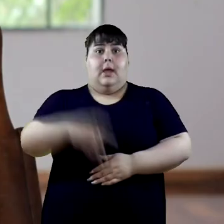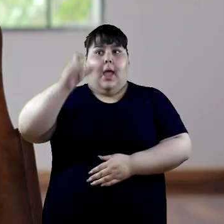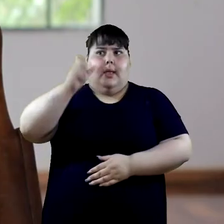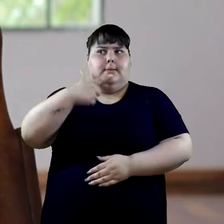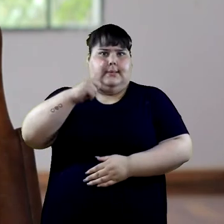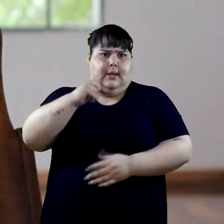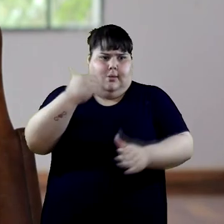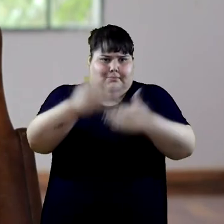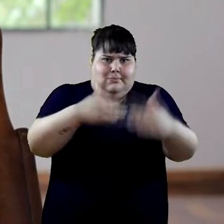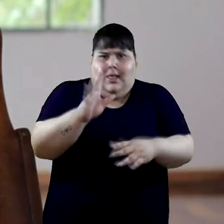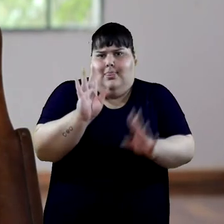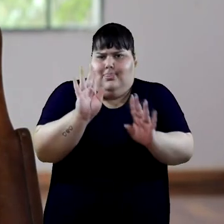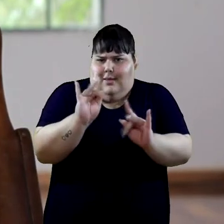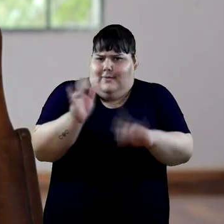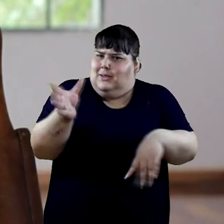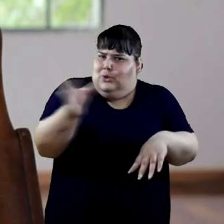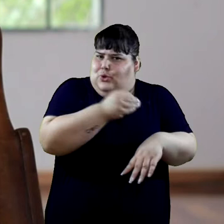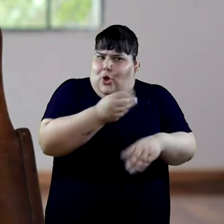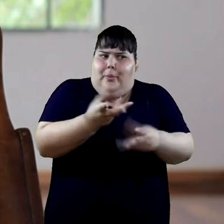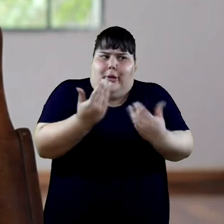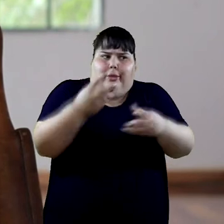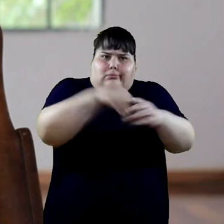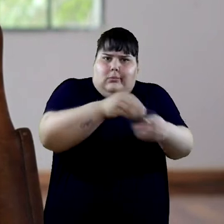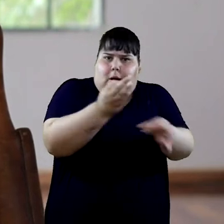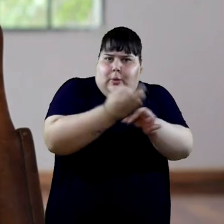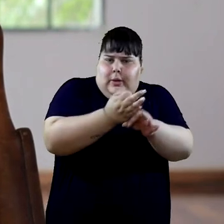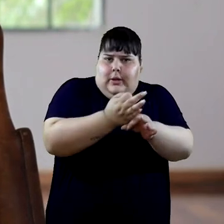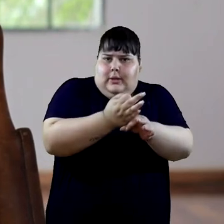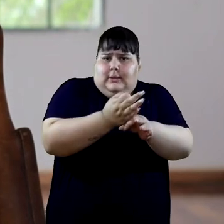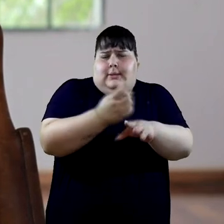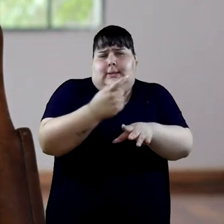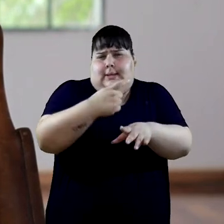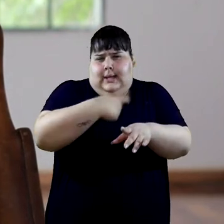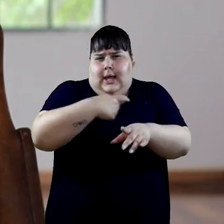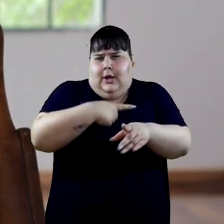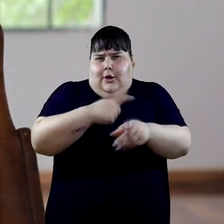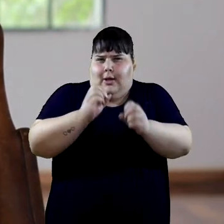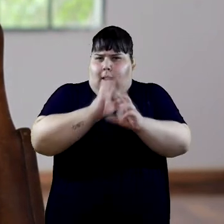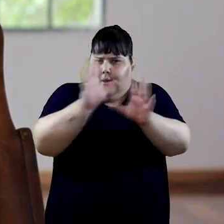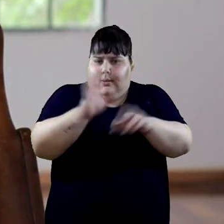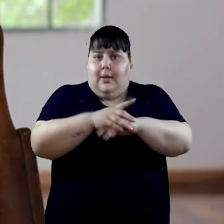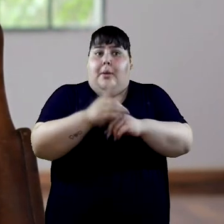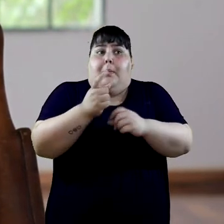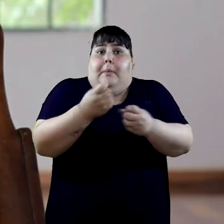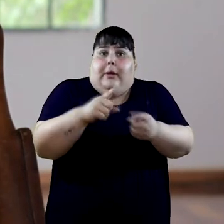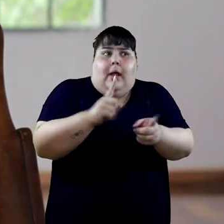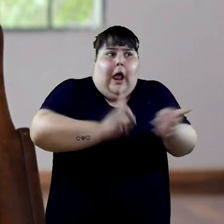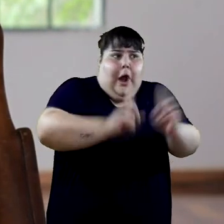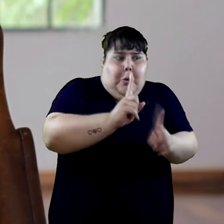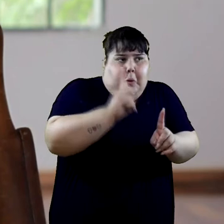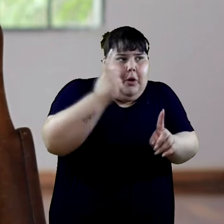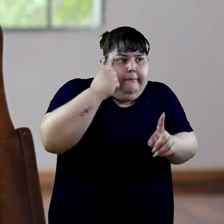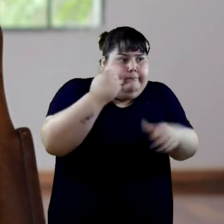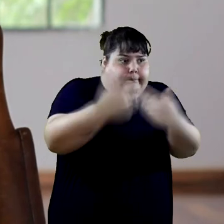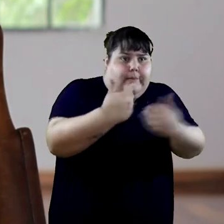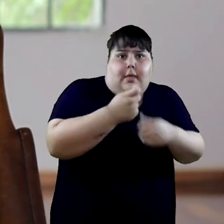La ESI cuesta, nos cuesta todo llevarla a la escuela. Eso siempre me gusta aclararlo porque parece que para algunos es más fácil, para otros es